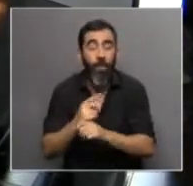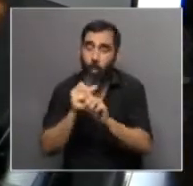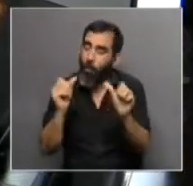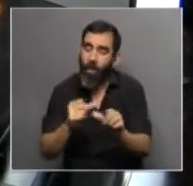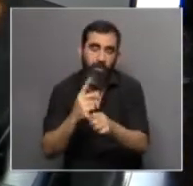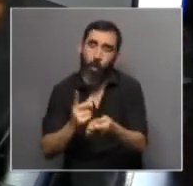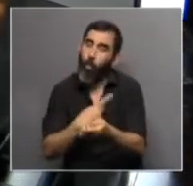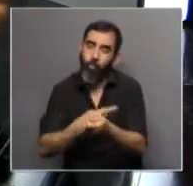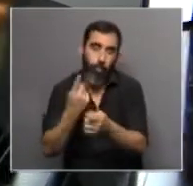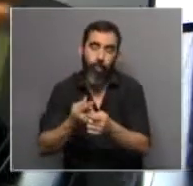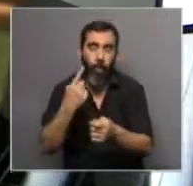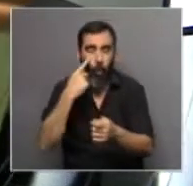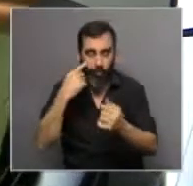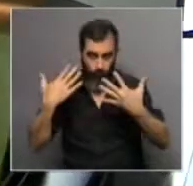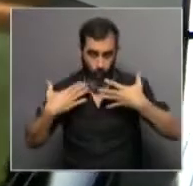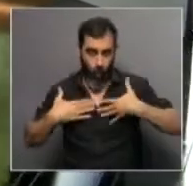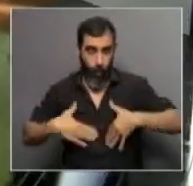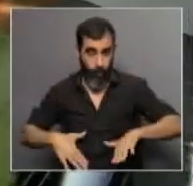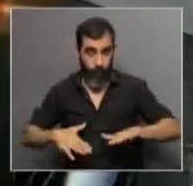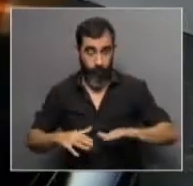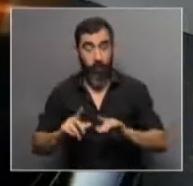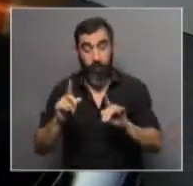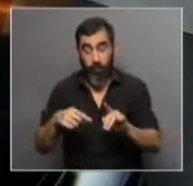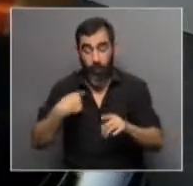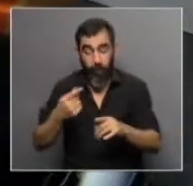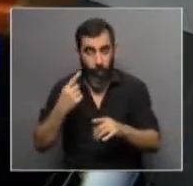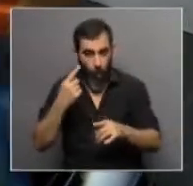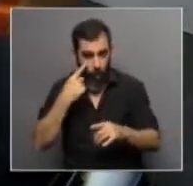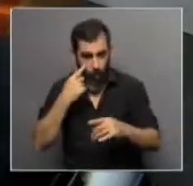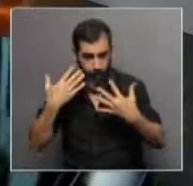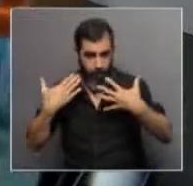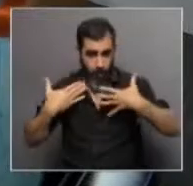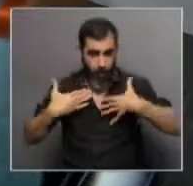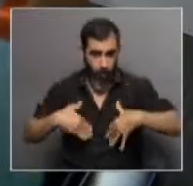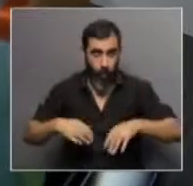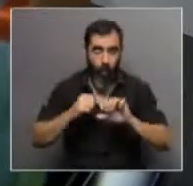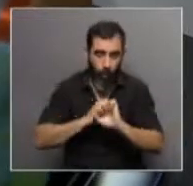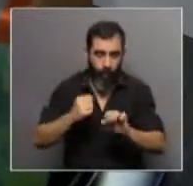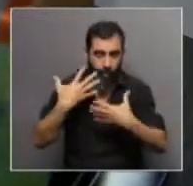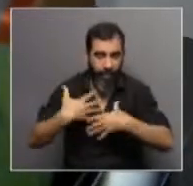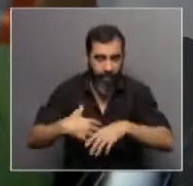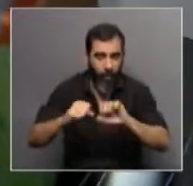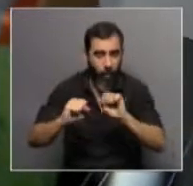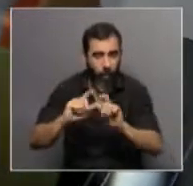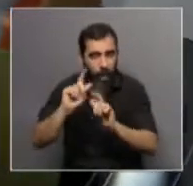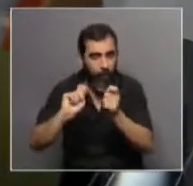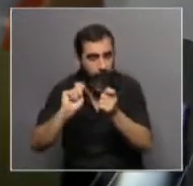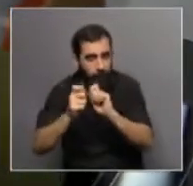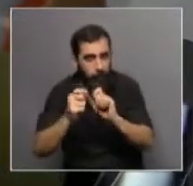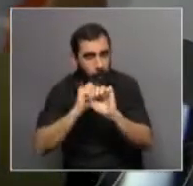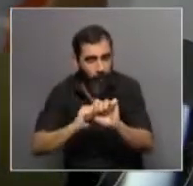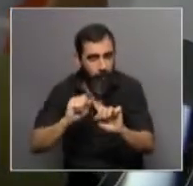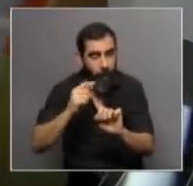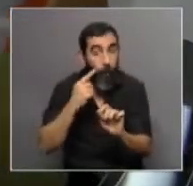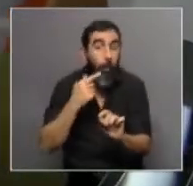sistematizarlo y conocer su cuerpo. Y una vez que uno conoce su cuerpo, puede detectar pequeñas alteraciones que lo